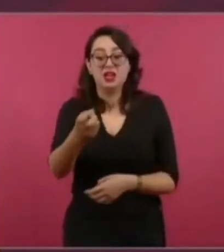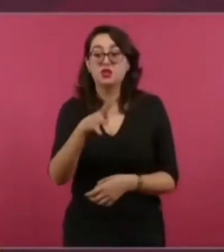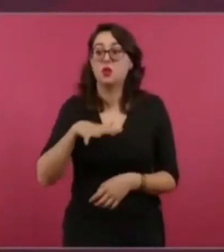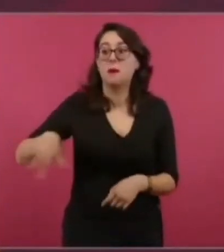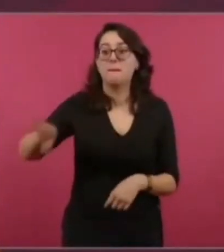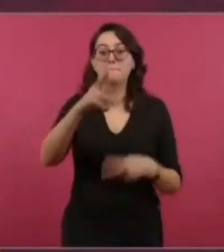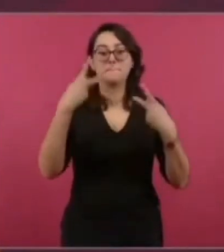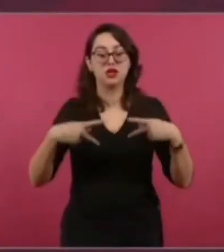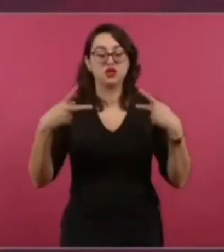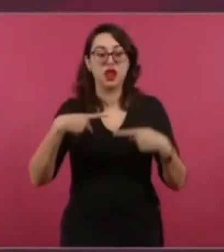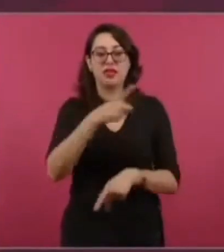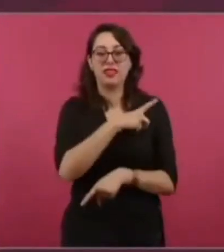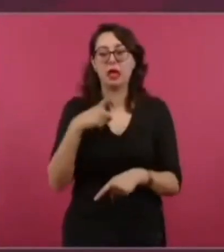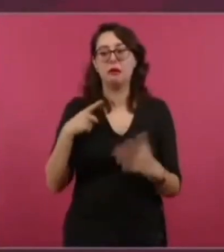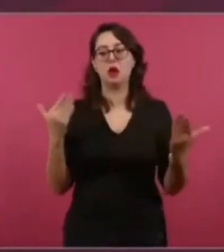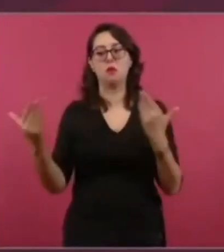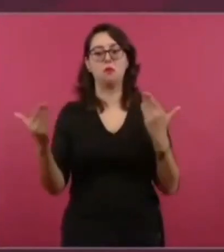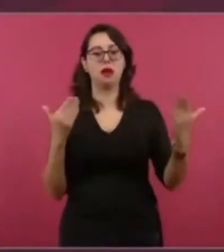se aborden.